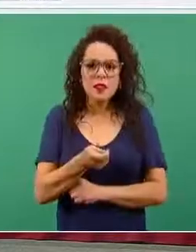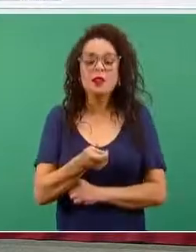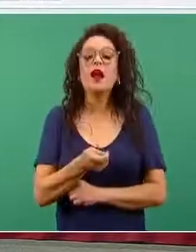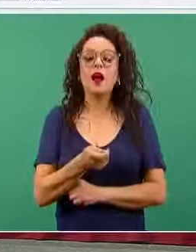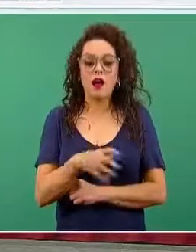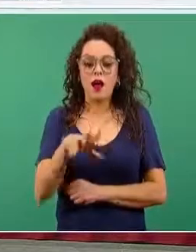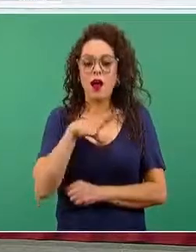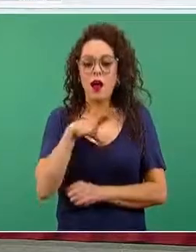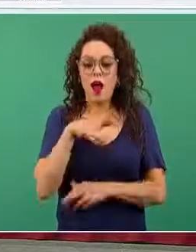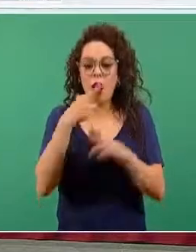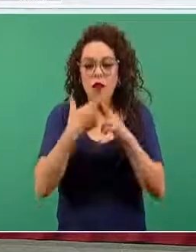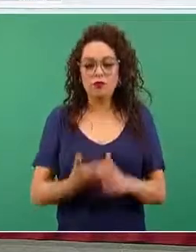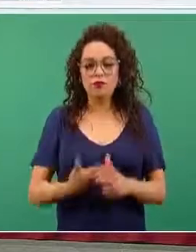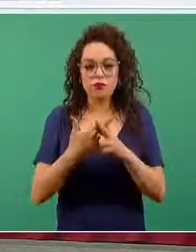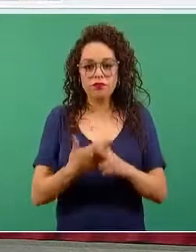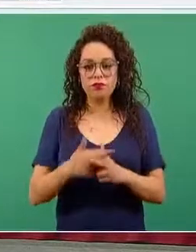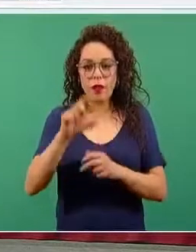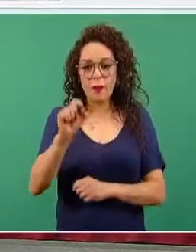tenemos disponibles